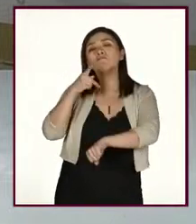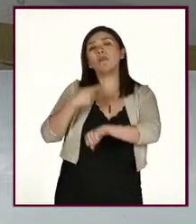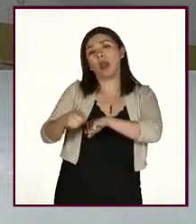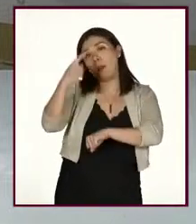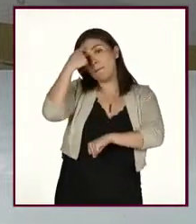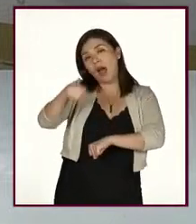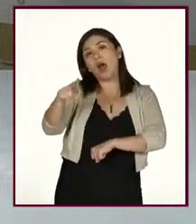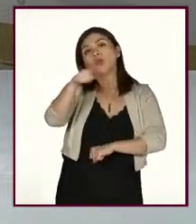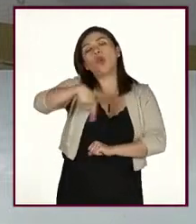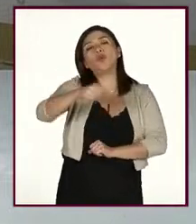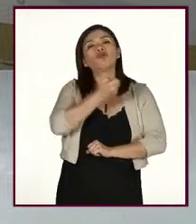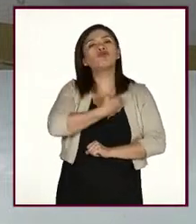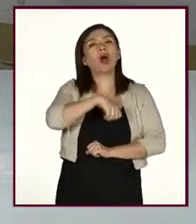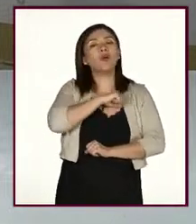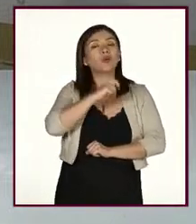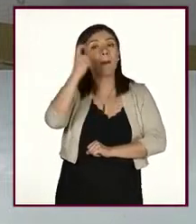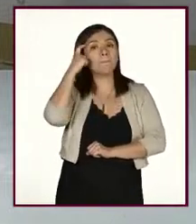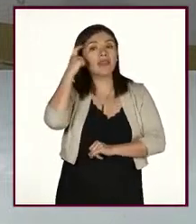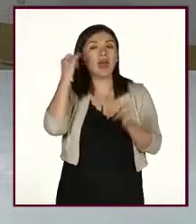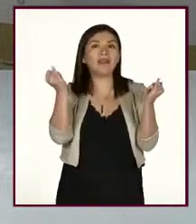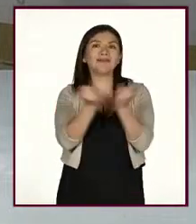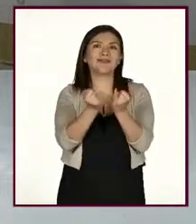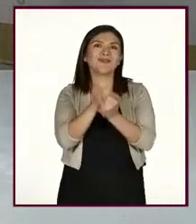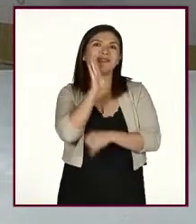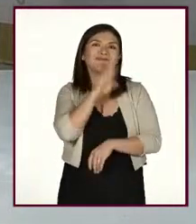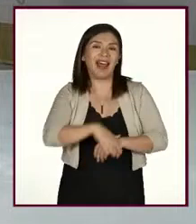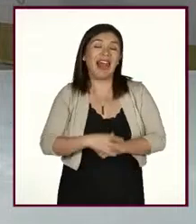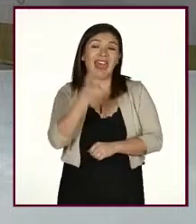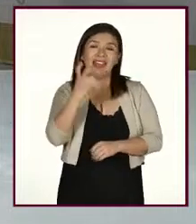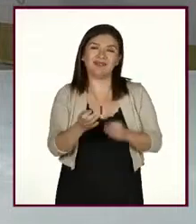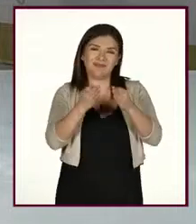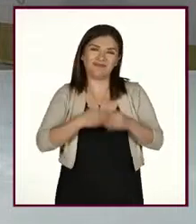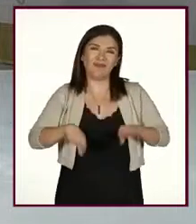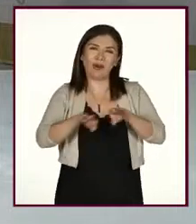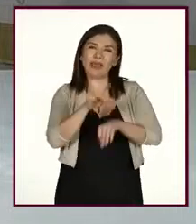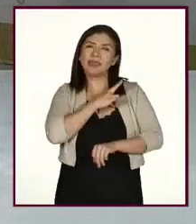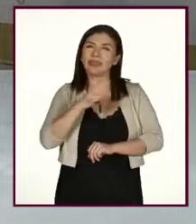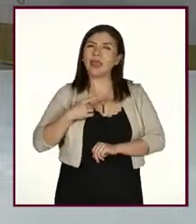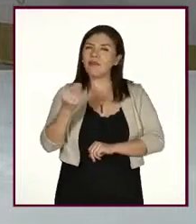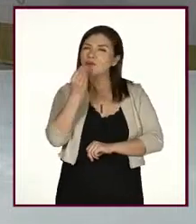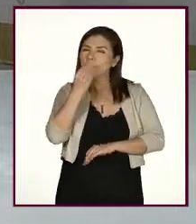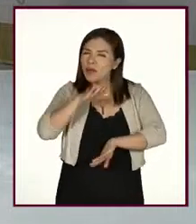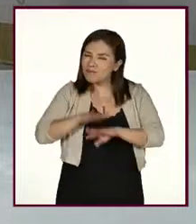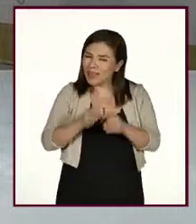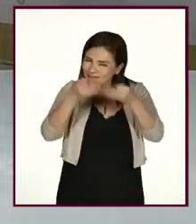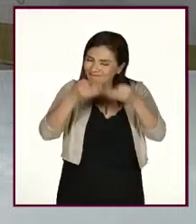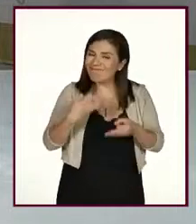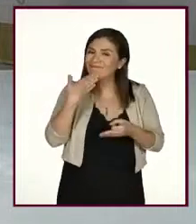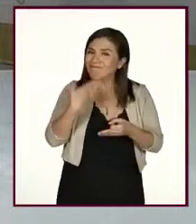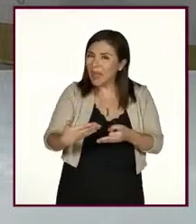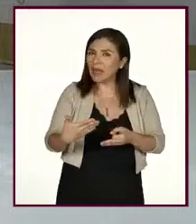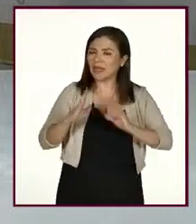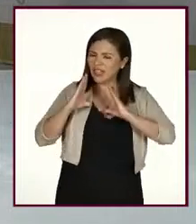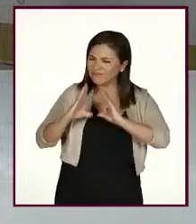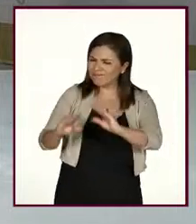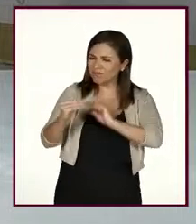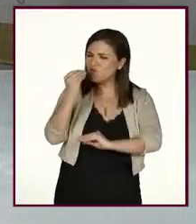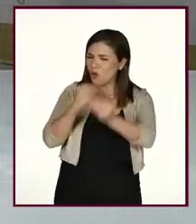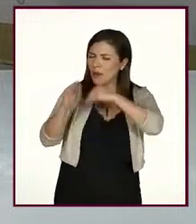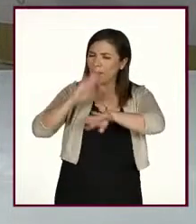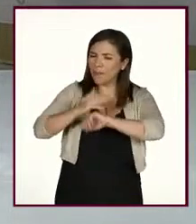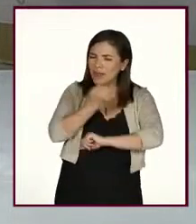en nuestra salud mental. Entonces ahí está la importancia también de la alimentación, fomentar una alimentación lo más